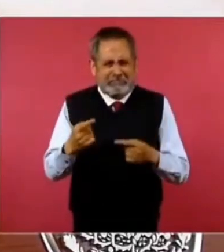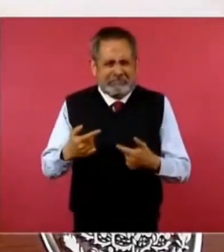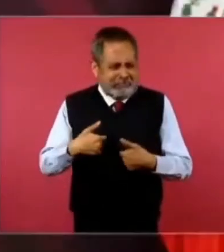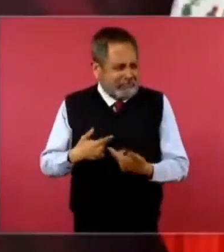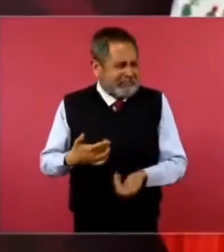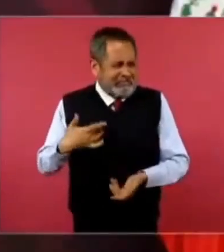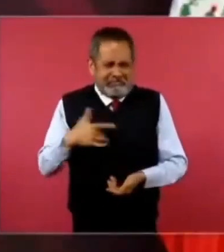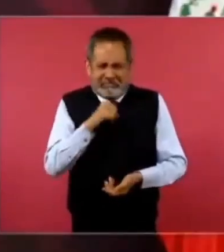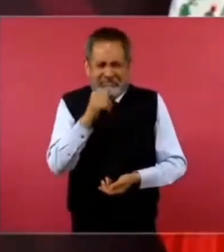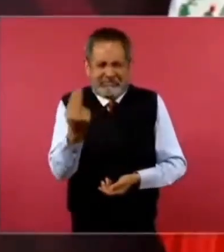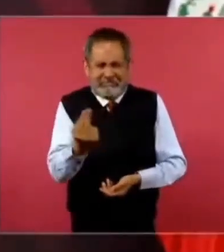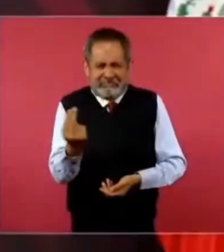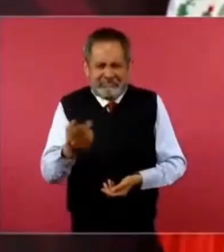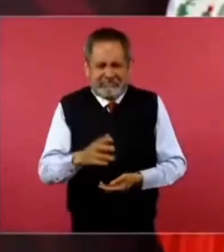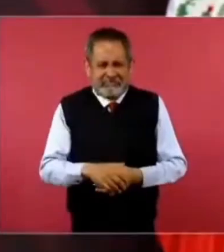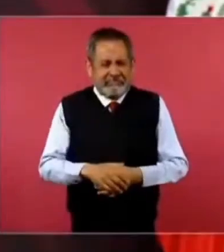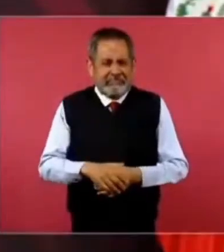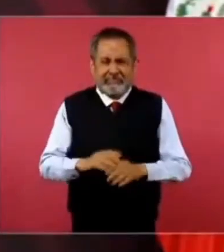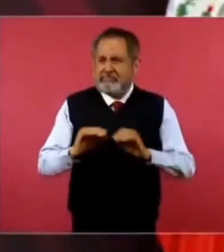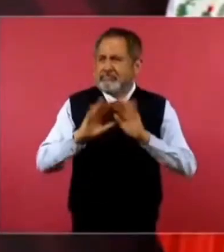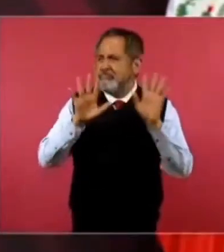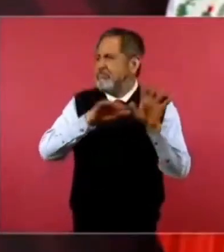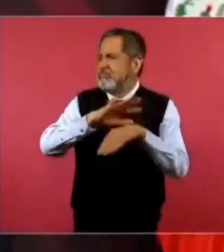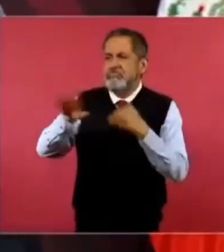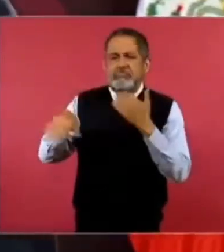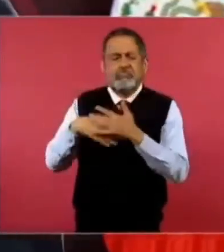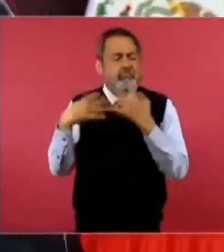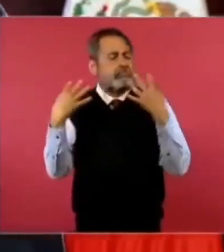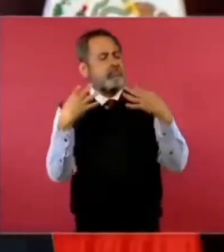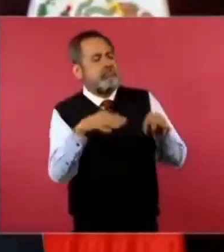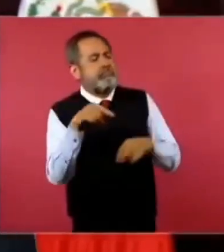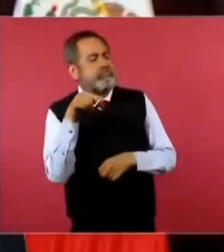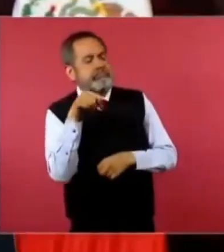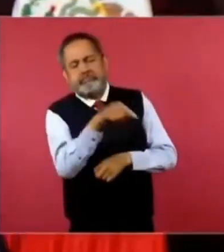Mola si casi es de dominio público?